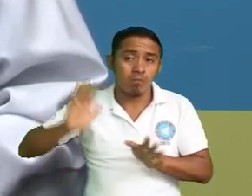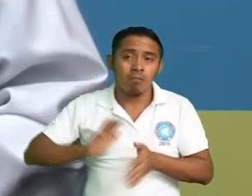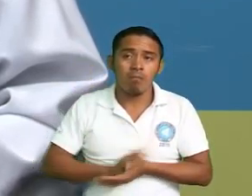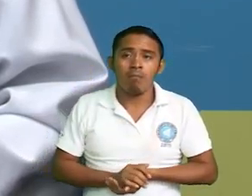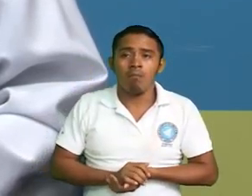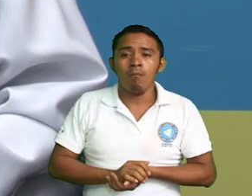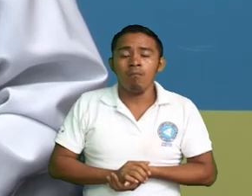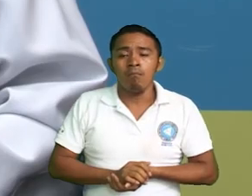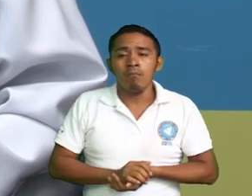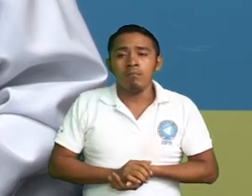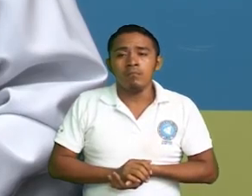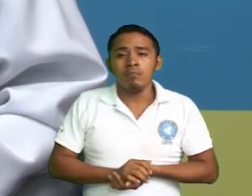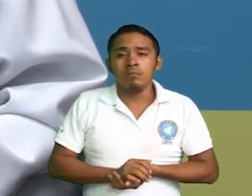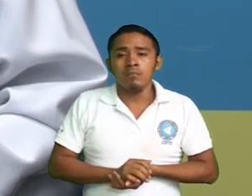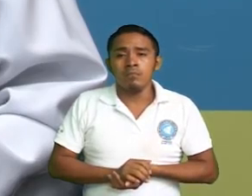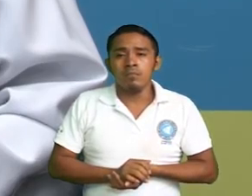adulto,